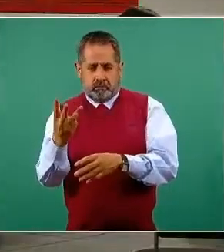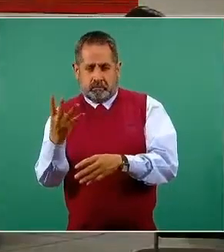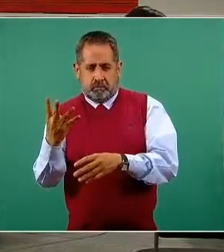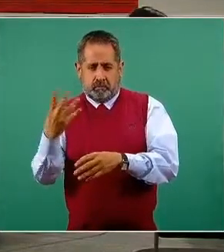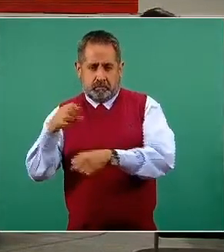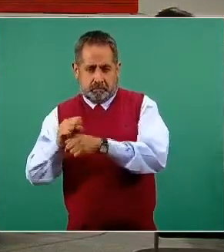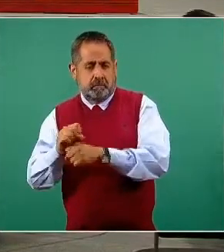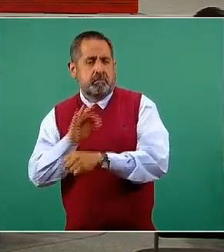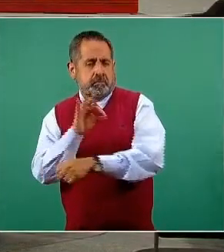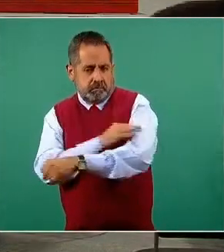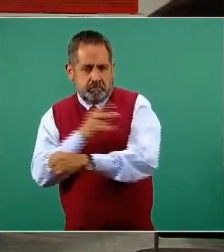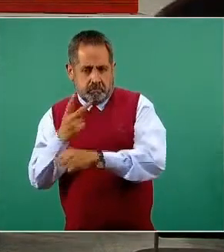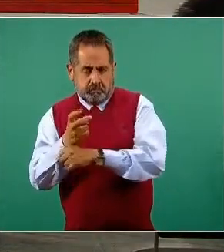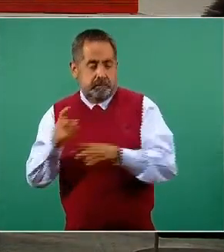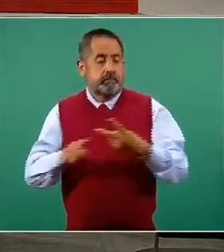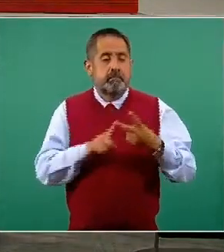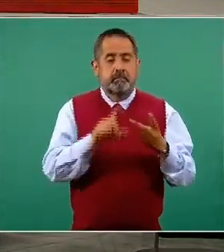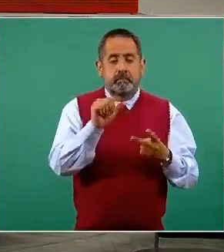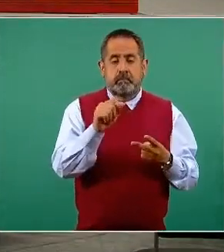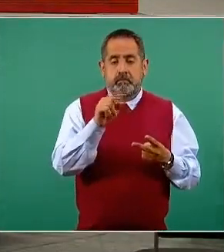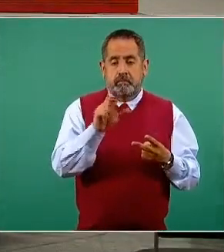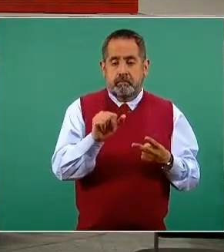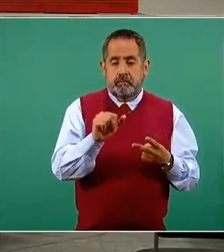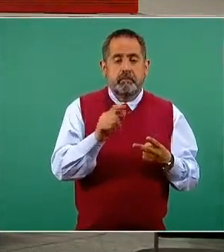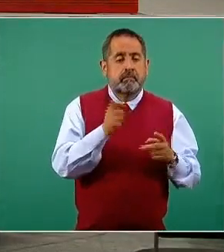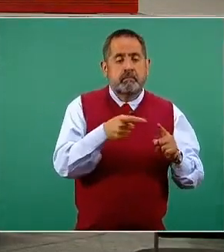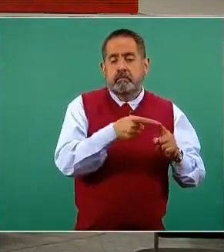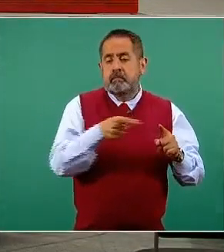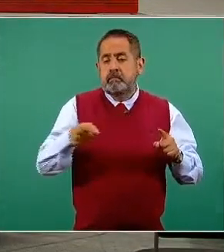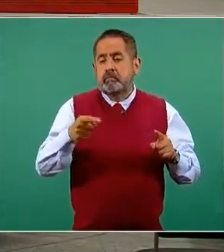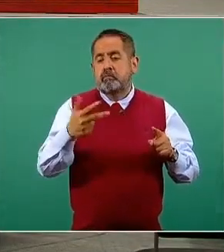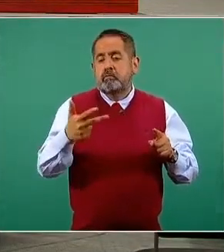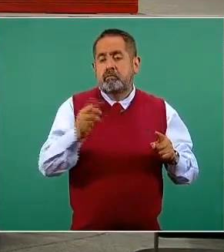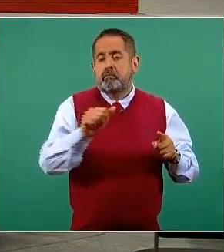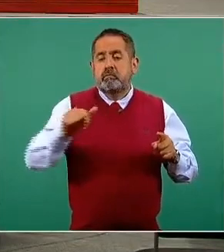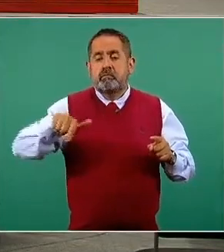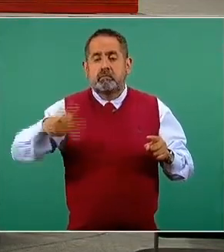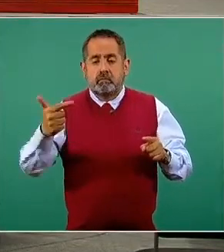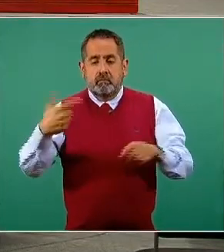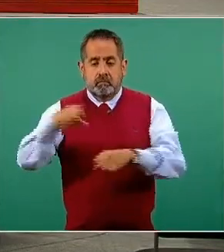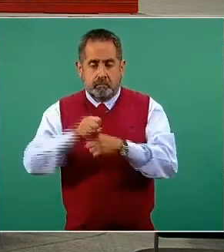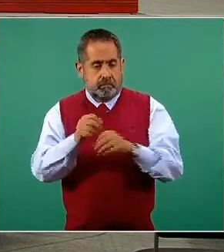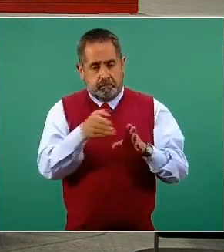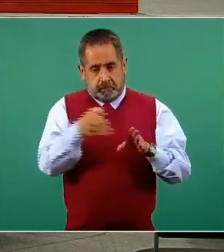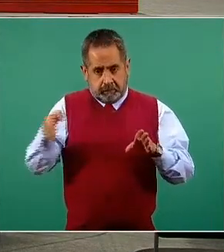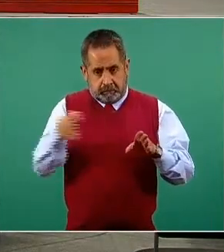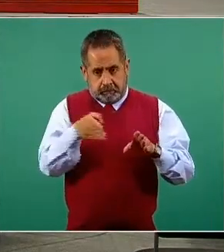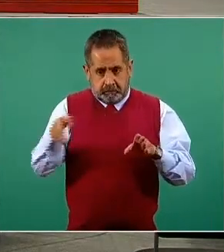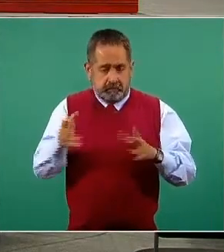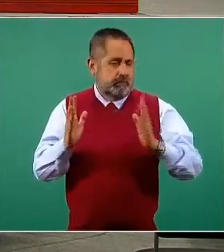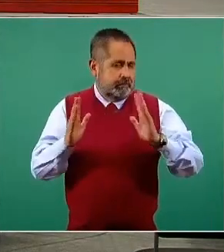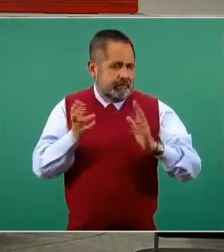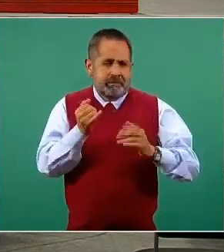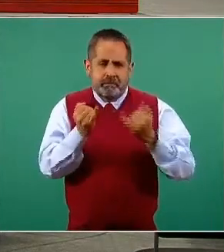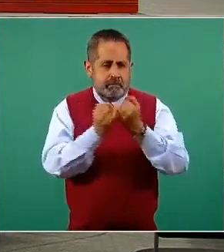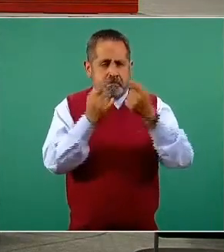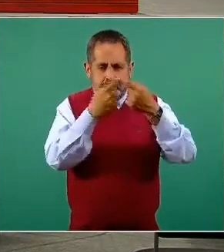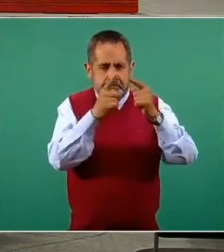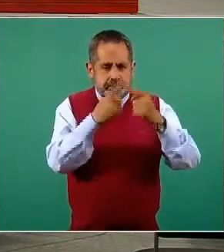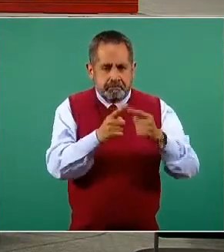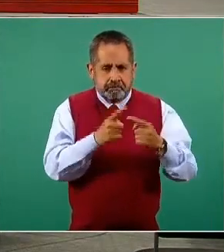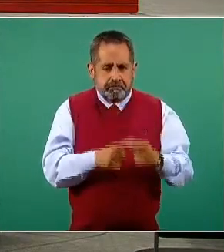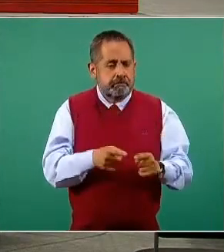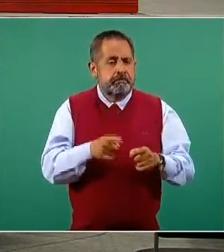de AstraZeneca, de 8 mínimo y hasta 12 semanas. Y así sucesivamente, las distintas